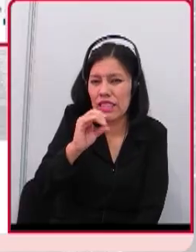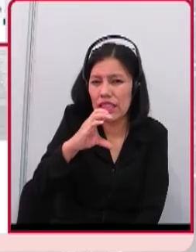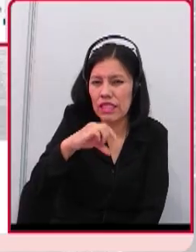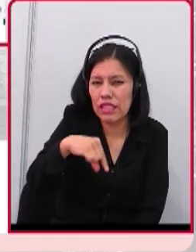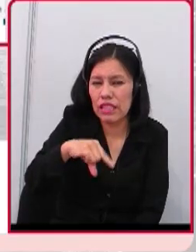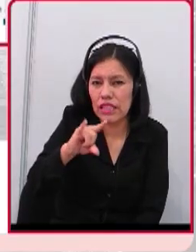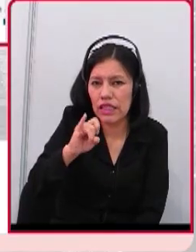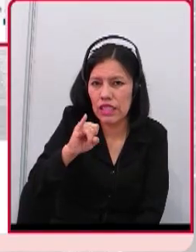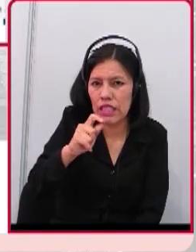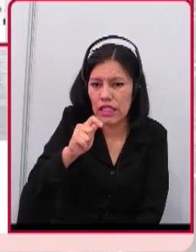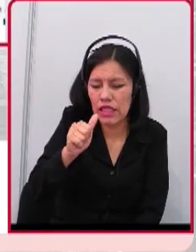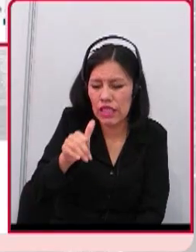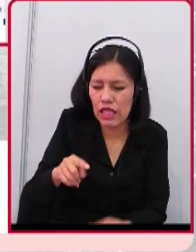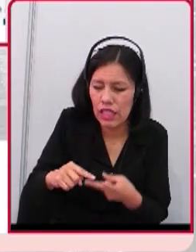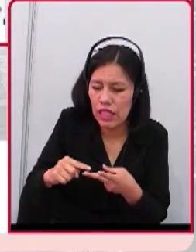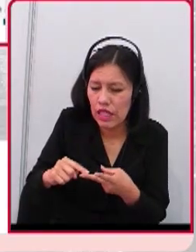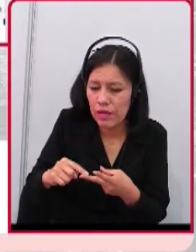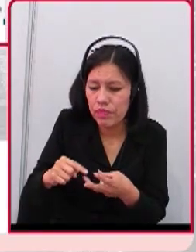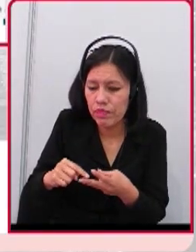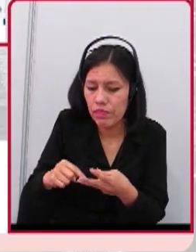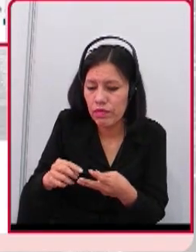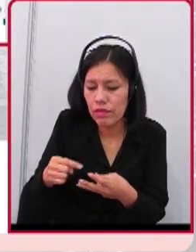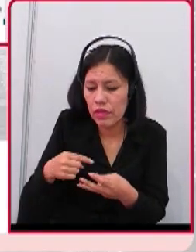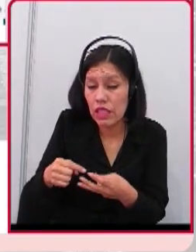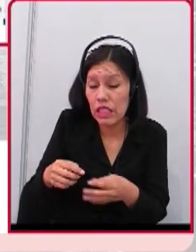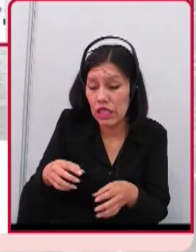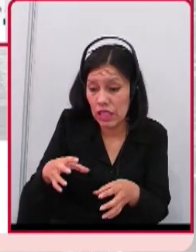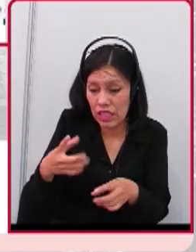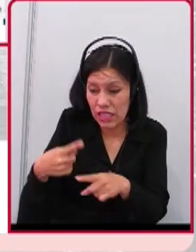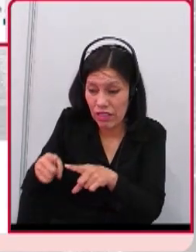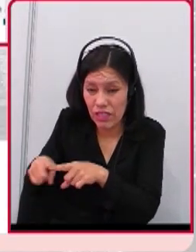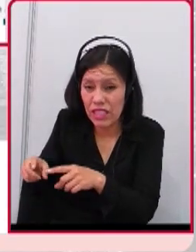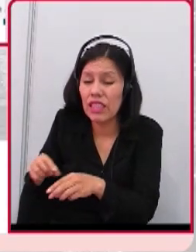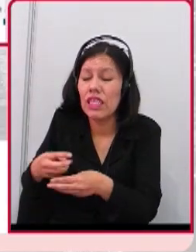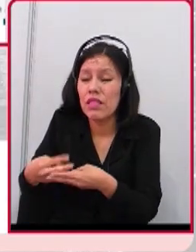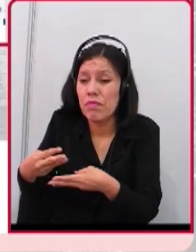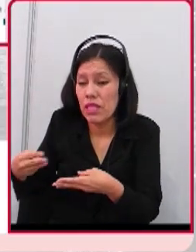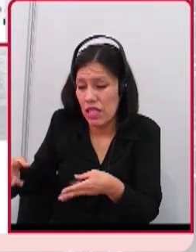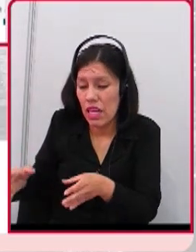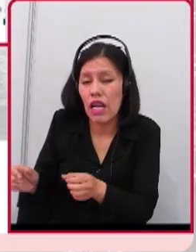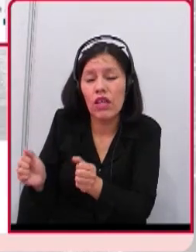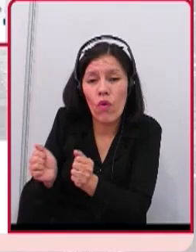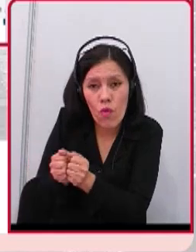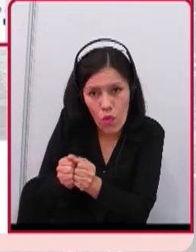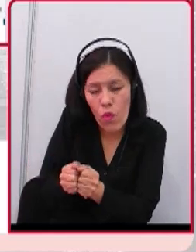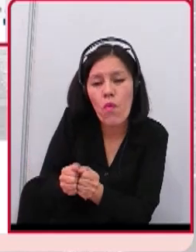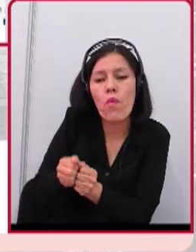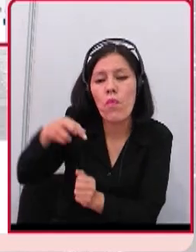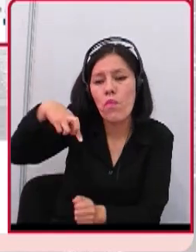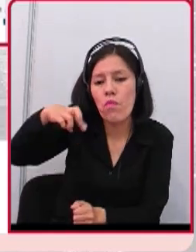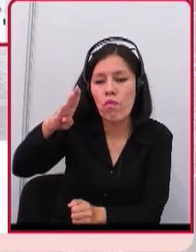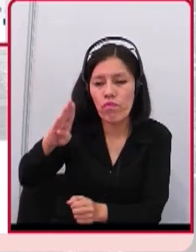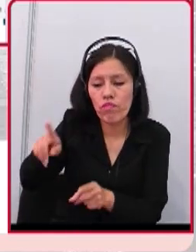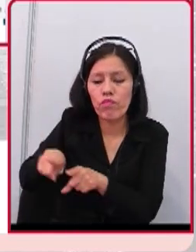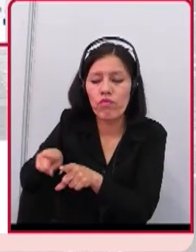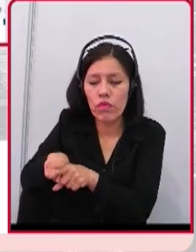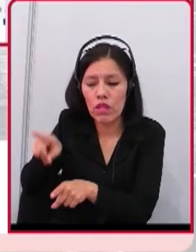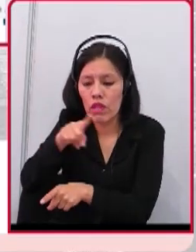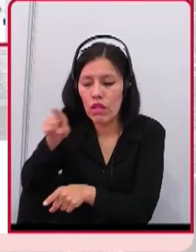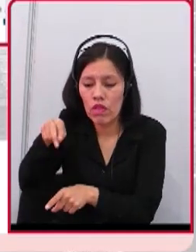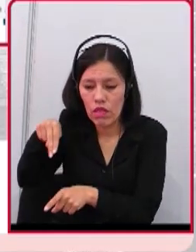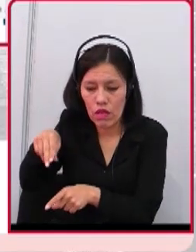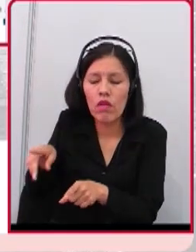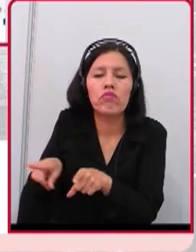tenemos mineralización de plomo zinc, en este caso galena, esfalerita, ¿no? Obviamente tenemos ahí una gradación